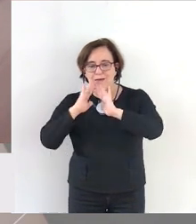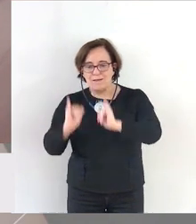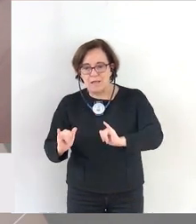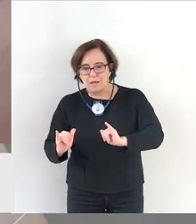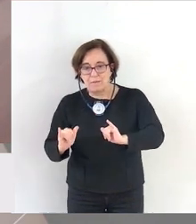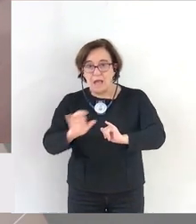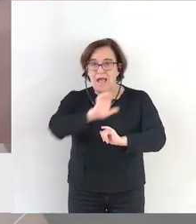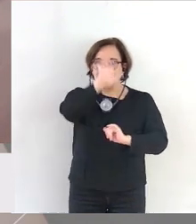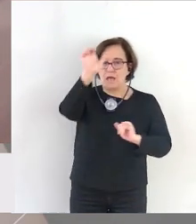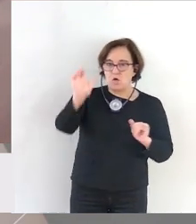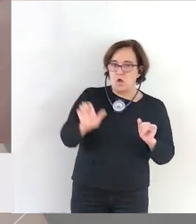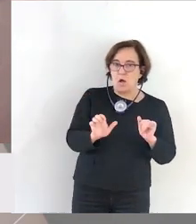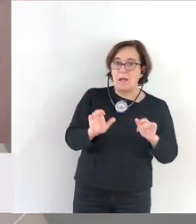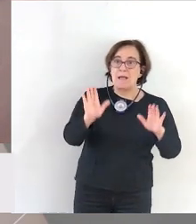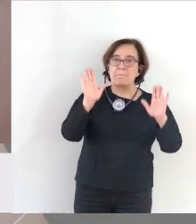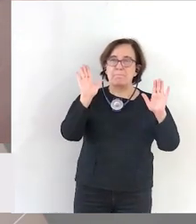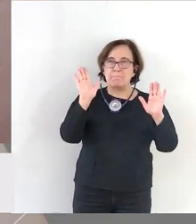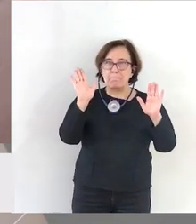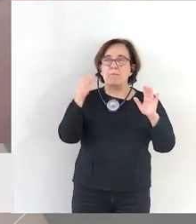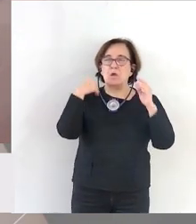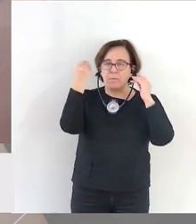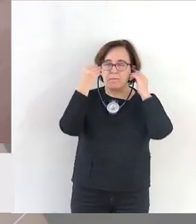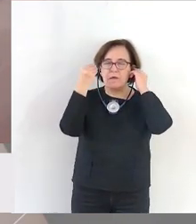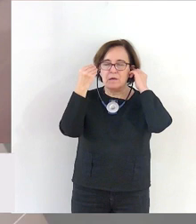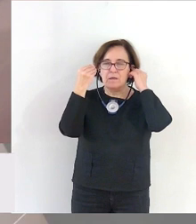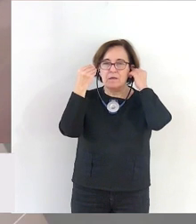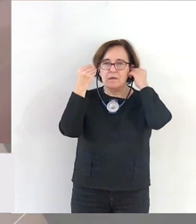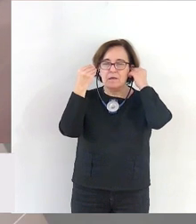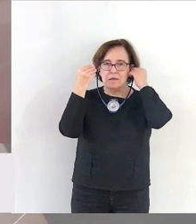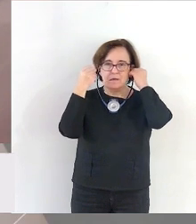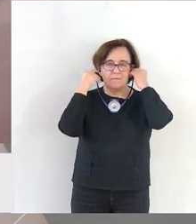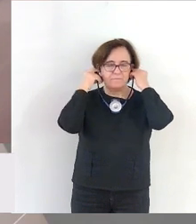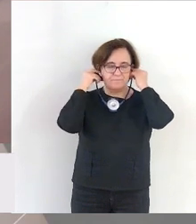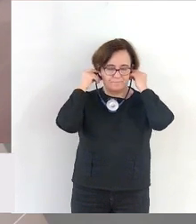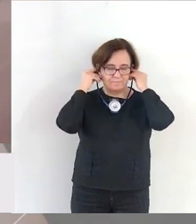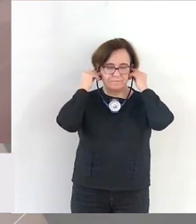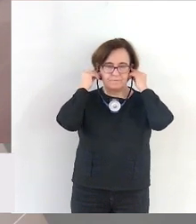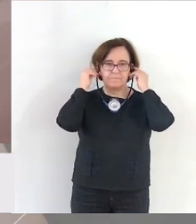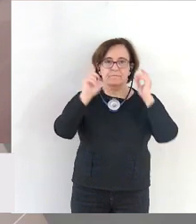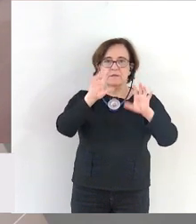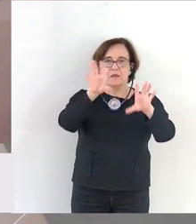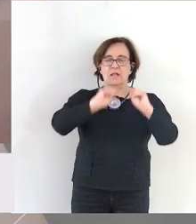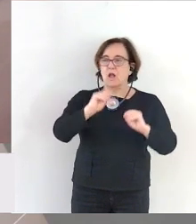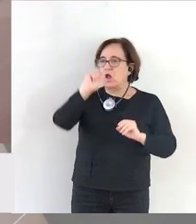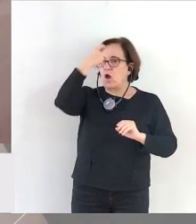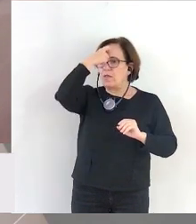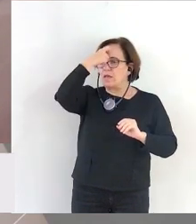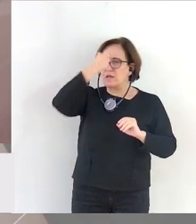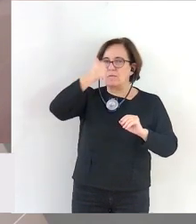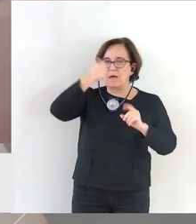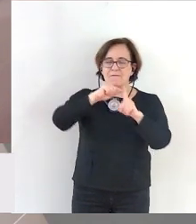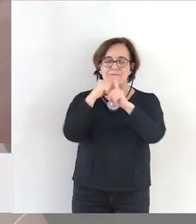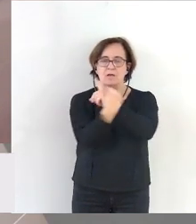Europa pero creo que para entender este concepto mejor necesitamos más indicadores más